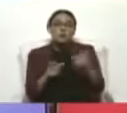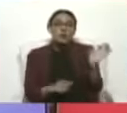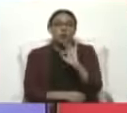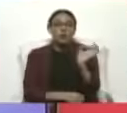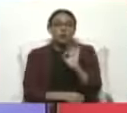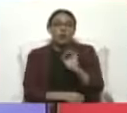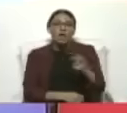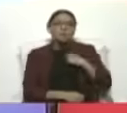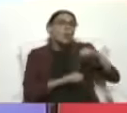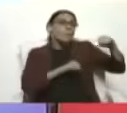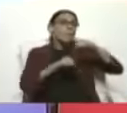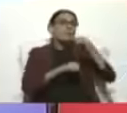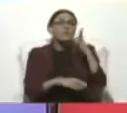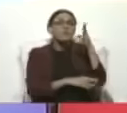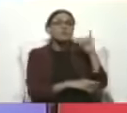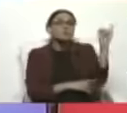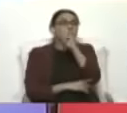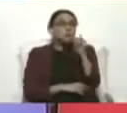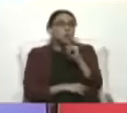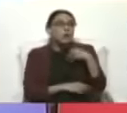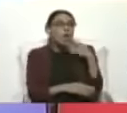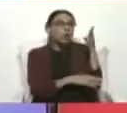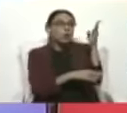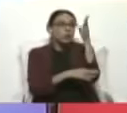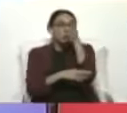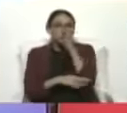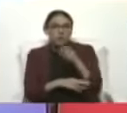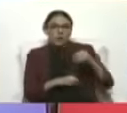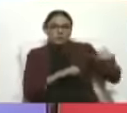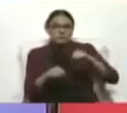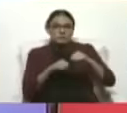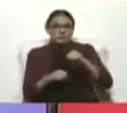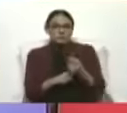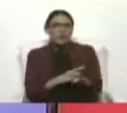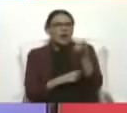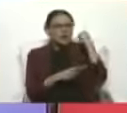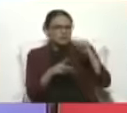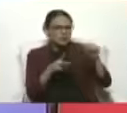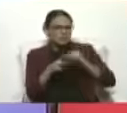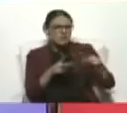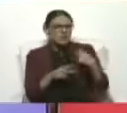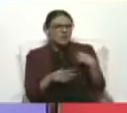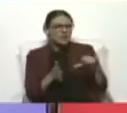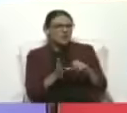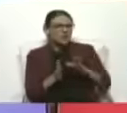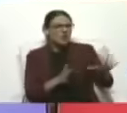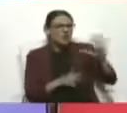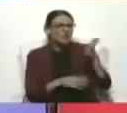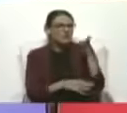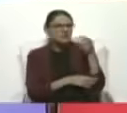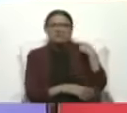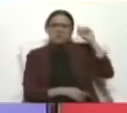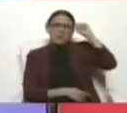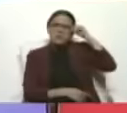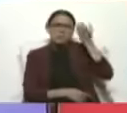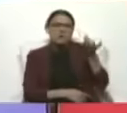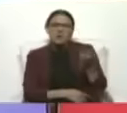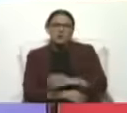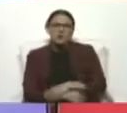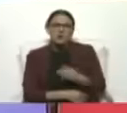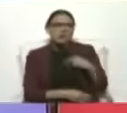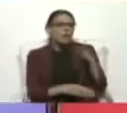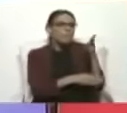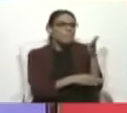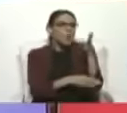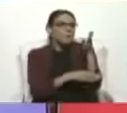estuve en el Zulia la semana pasada. La anterior, ¿dónde fue que estuvimos? No recuerdo. Siempre declarando, pero no reunión formal.